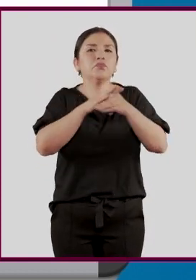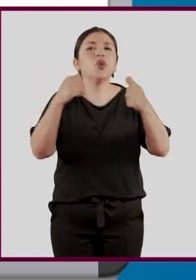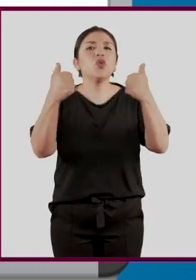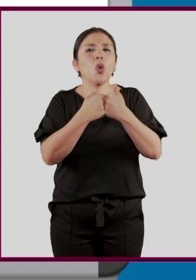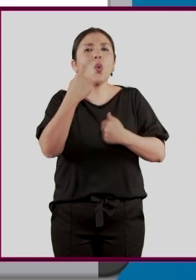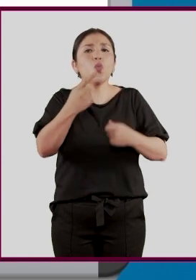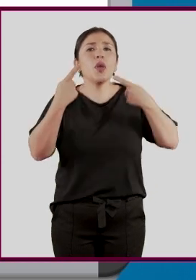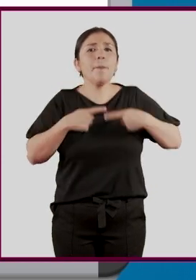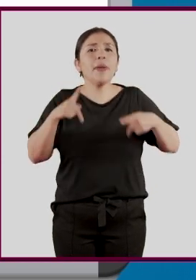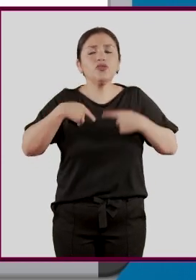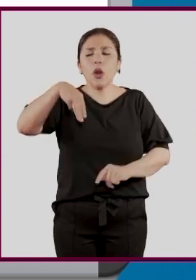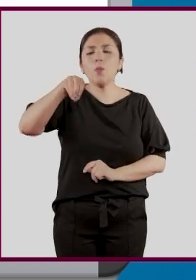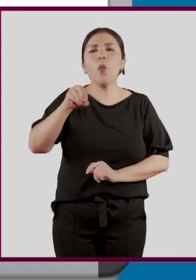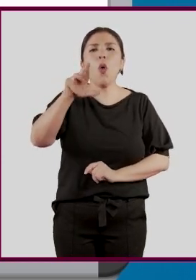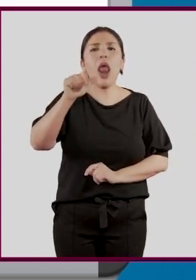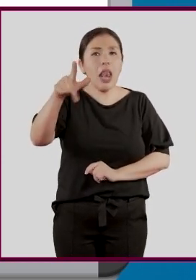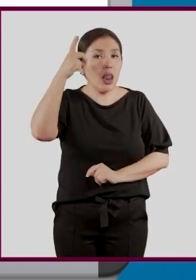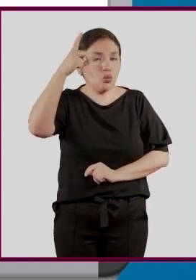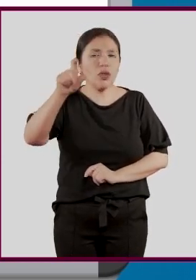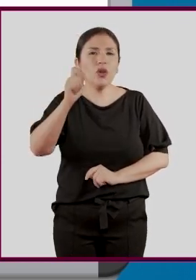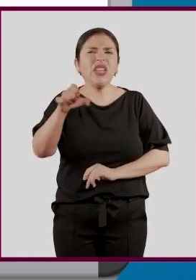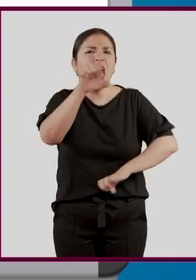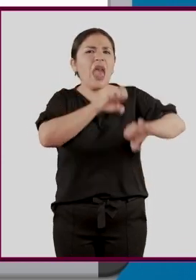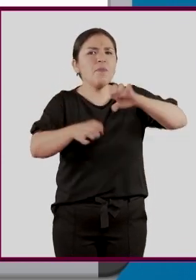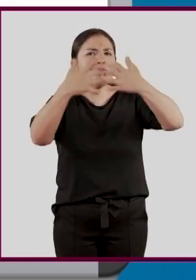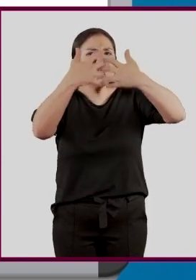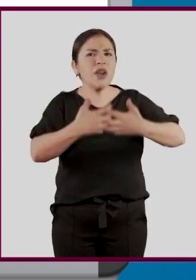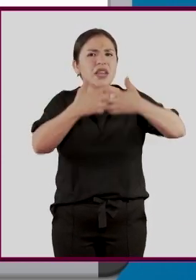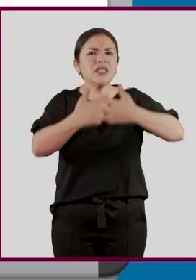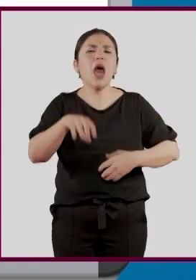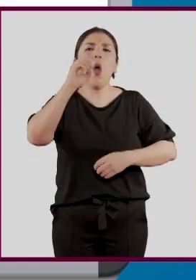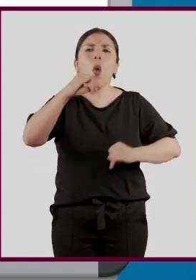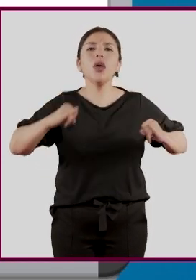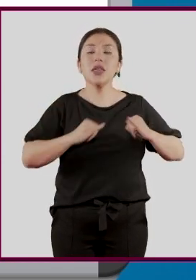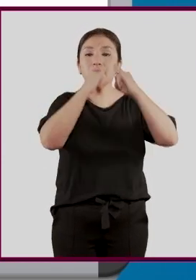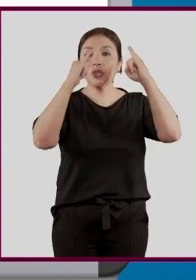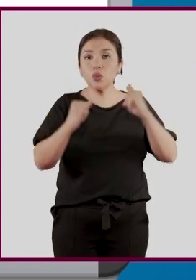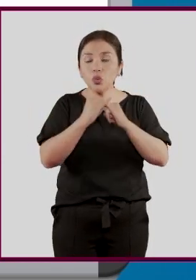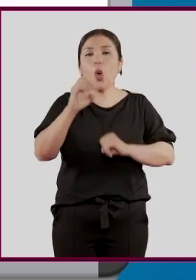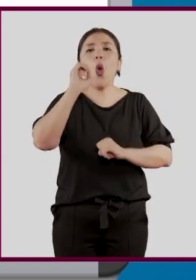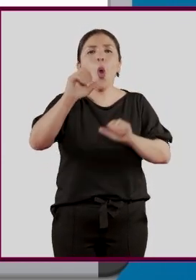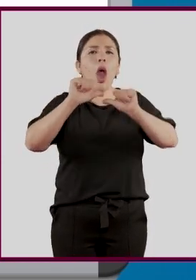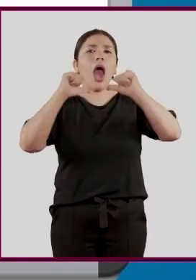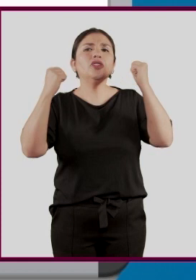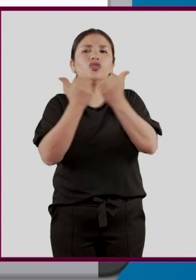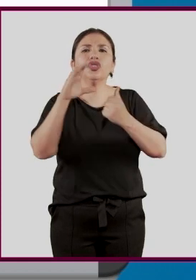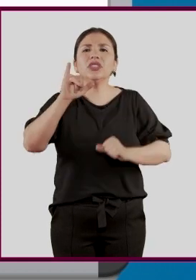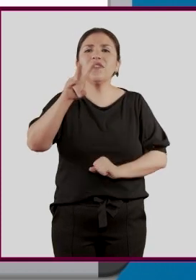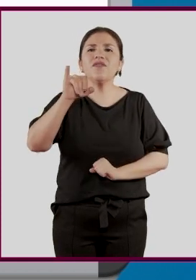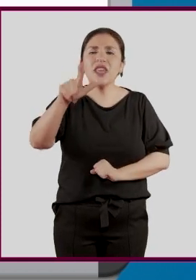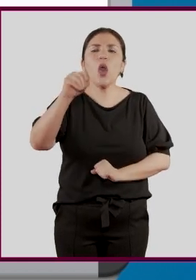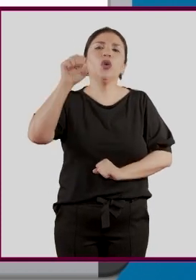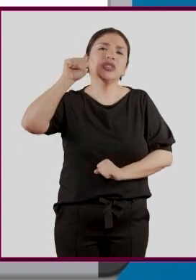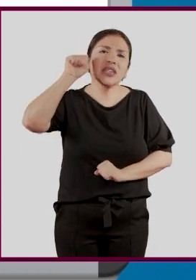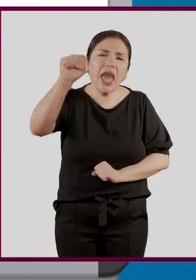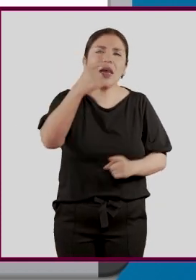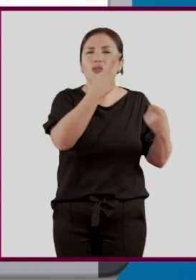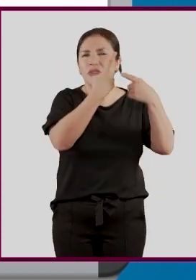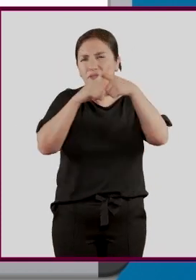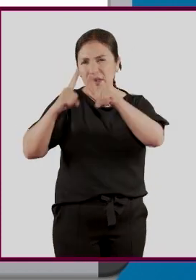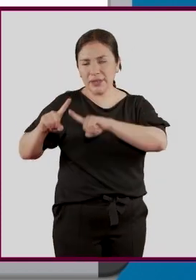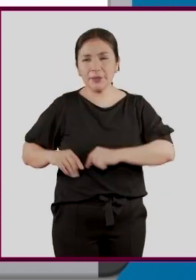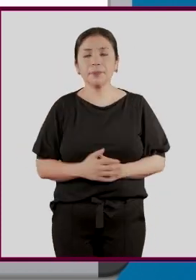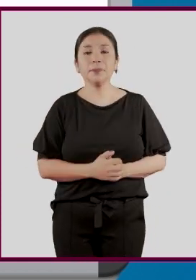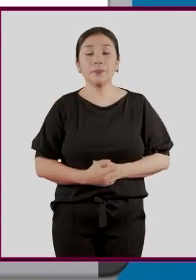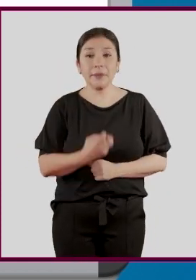industrial puede estar en manos de una persona moral, es decir, una empresa o una institución, o en asociaciones civiles,